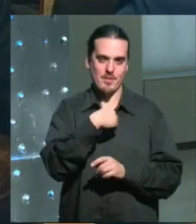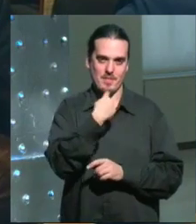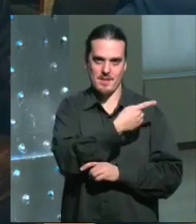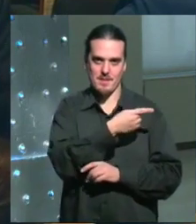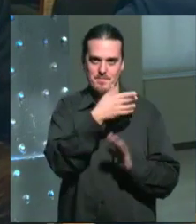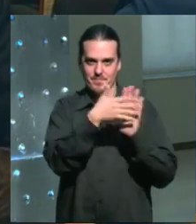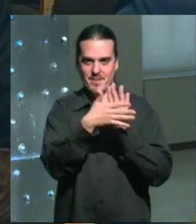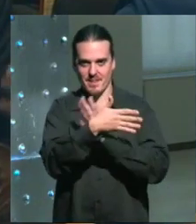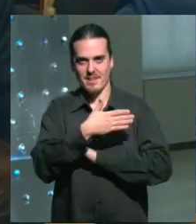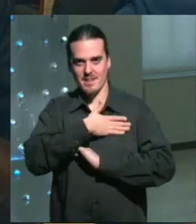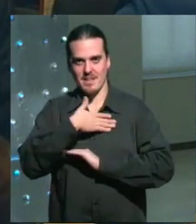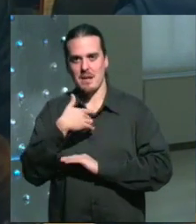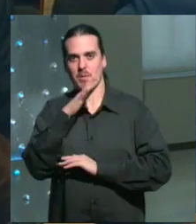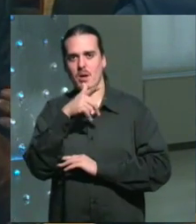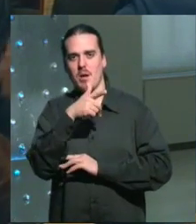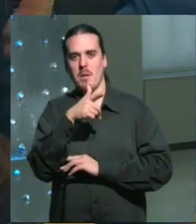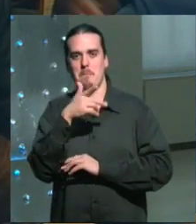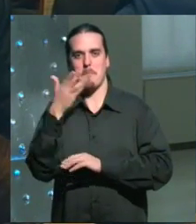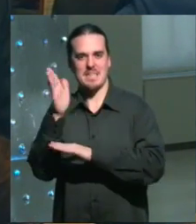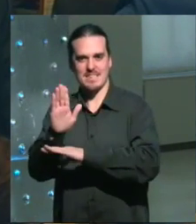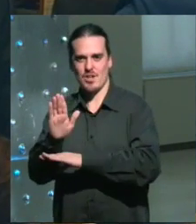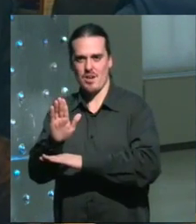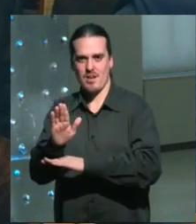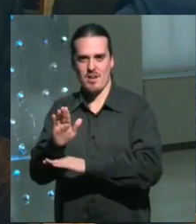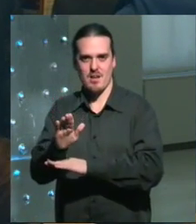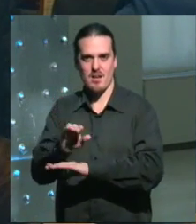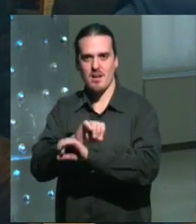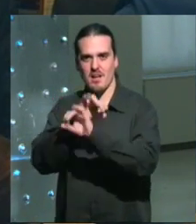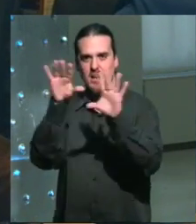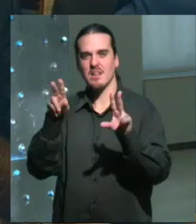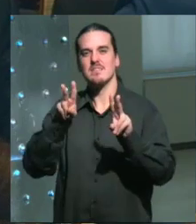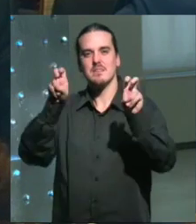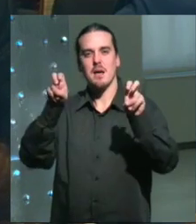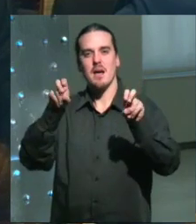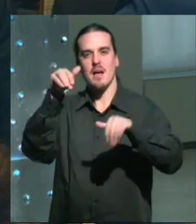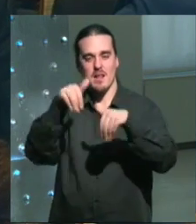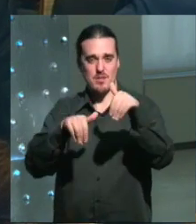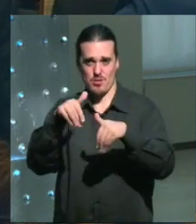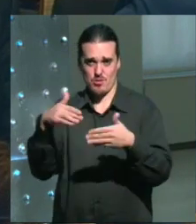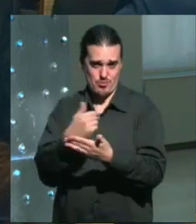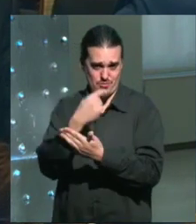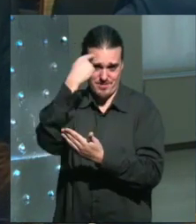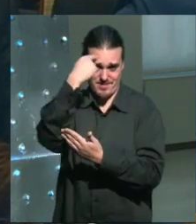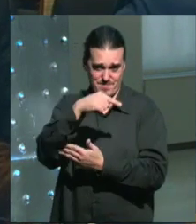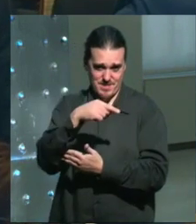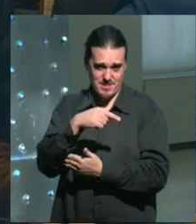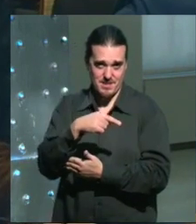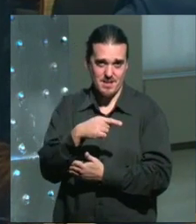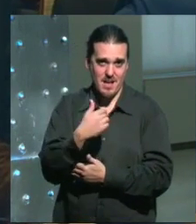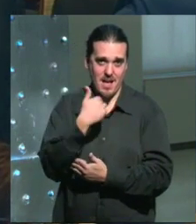claro, una presentación tan redonda y en temas de elecciones, sabemos que es más bien producto